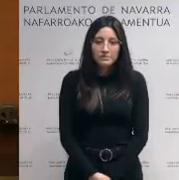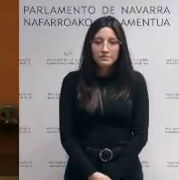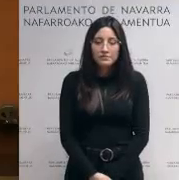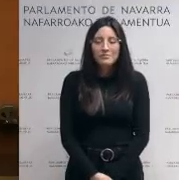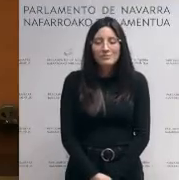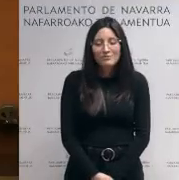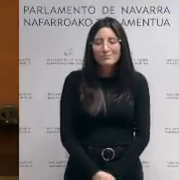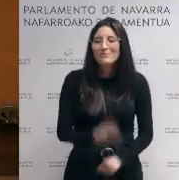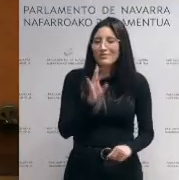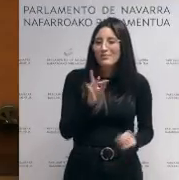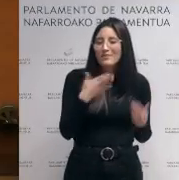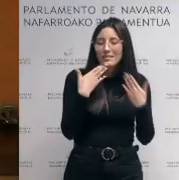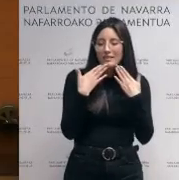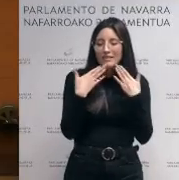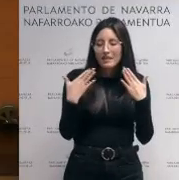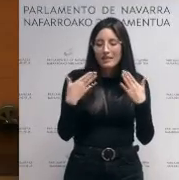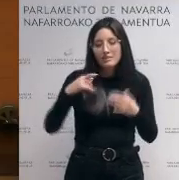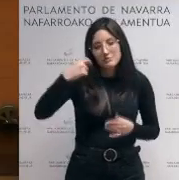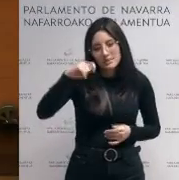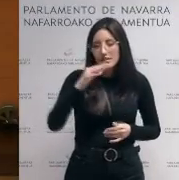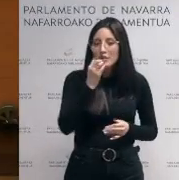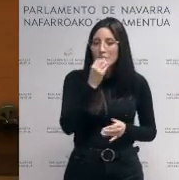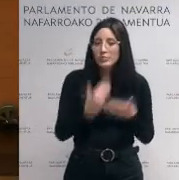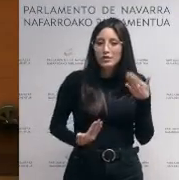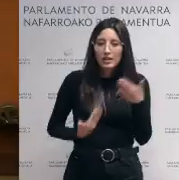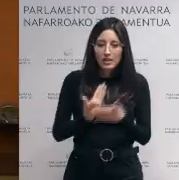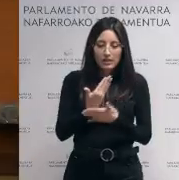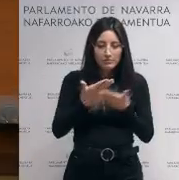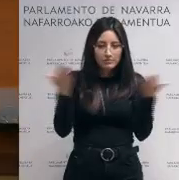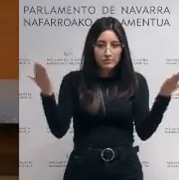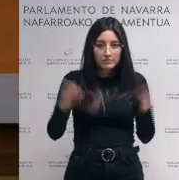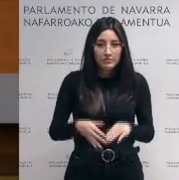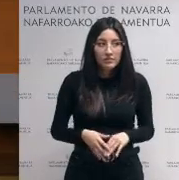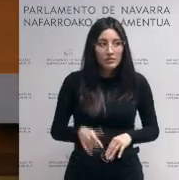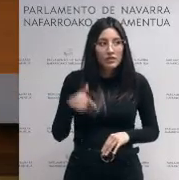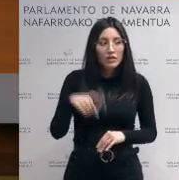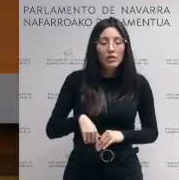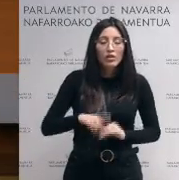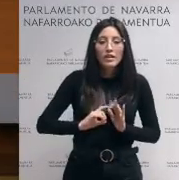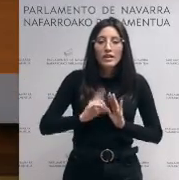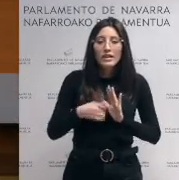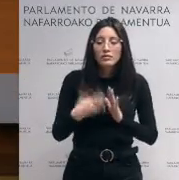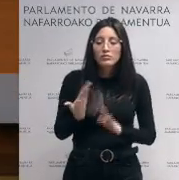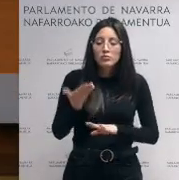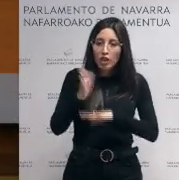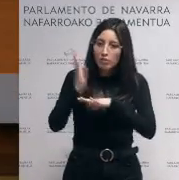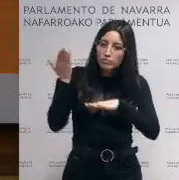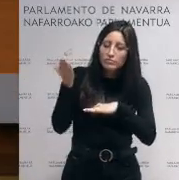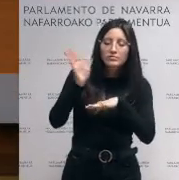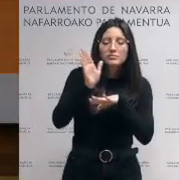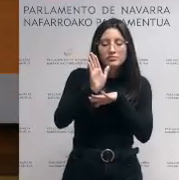Sí, muchas gracias, señor presidente, y buenos días, señorías. Bueno, pues hoy presentamos una proposición de ley con la intención de